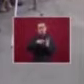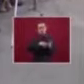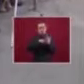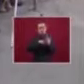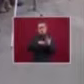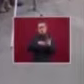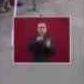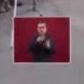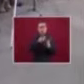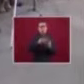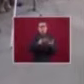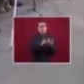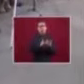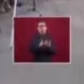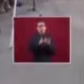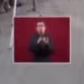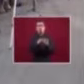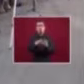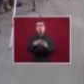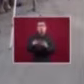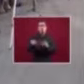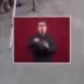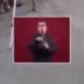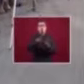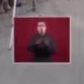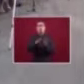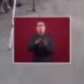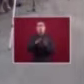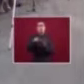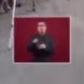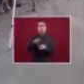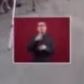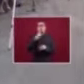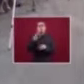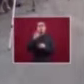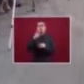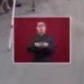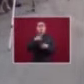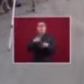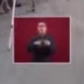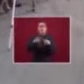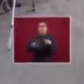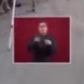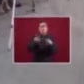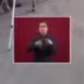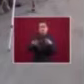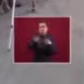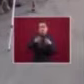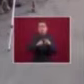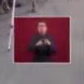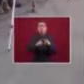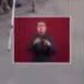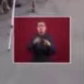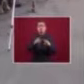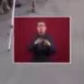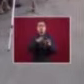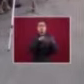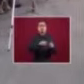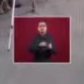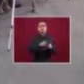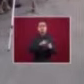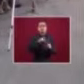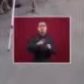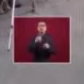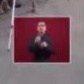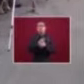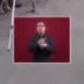24 horas, a parar golpes, a defenderse, etcétera. Y está en su derecho, la verdad, porque en